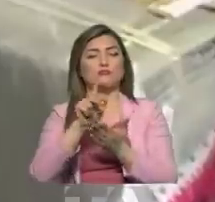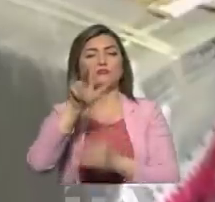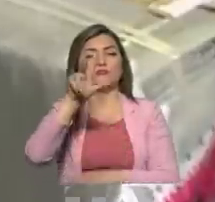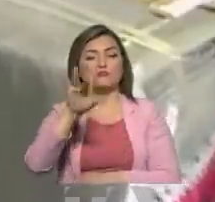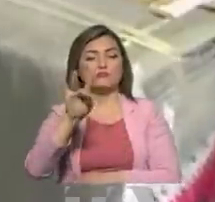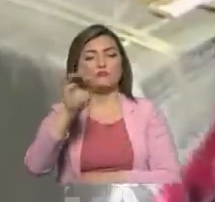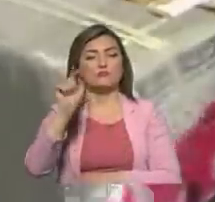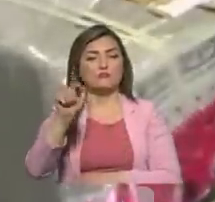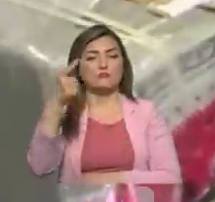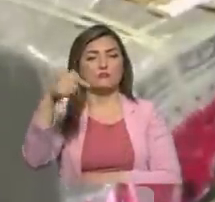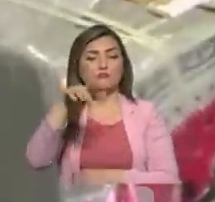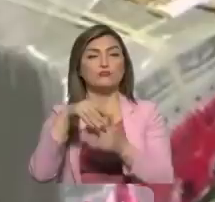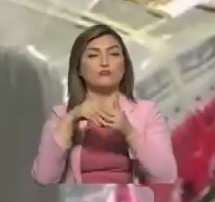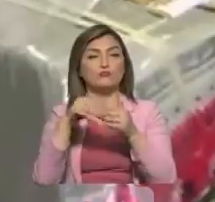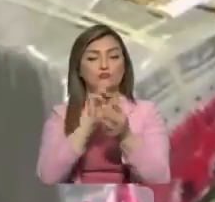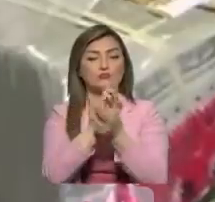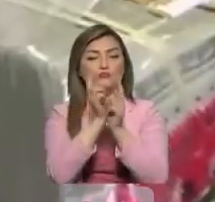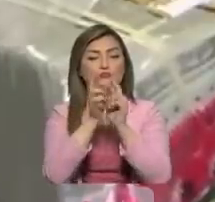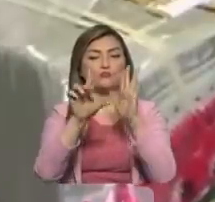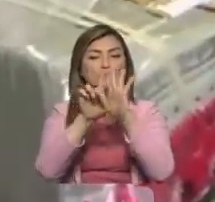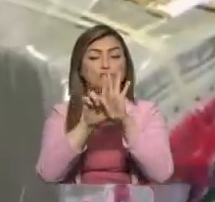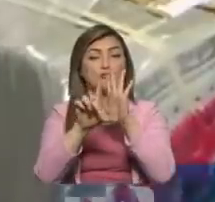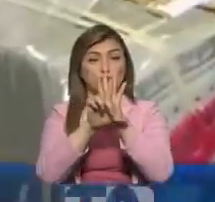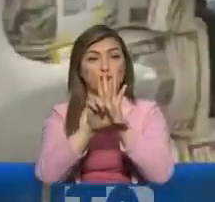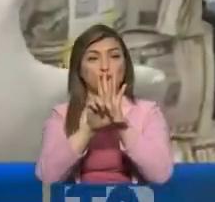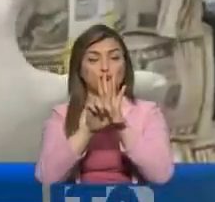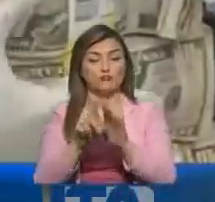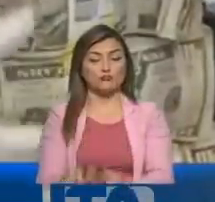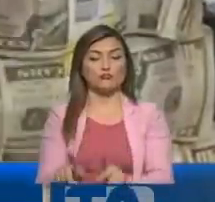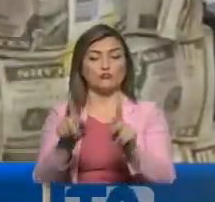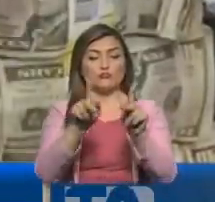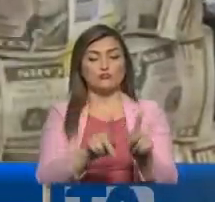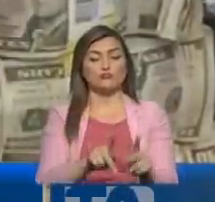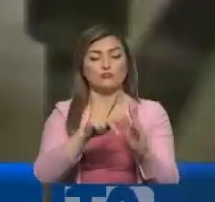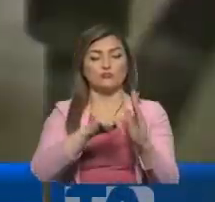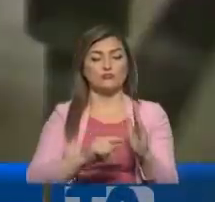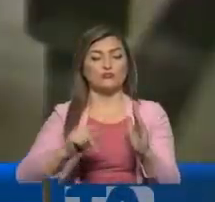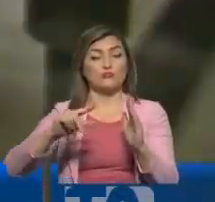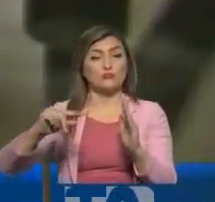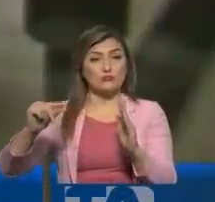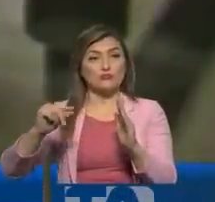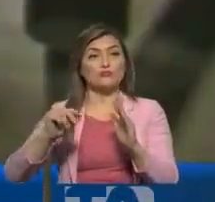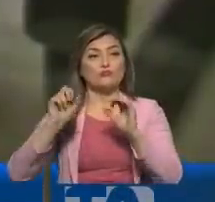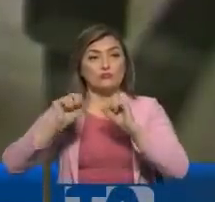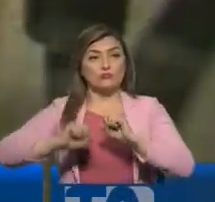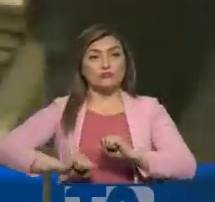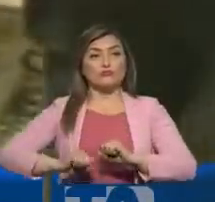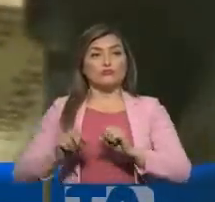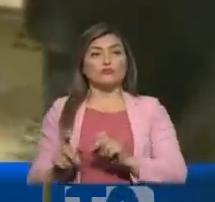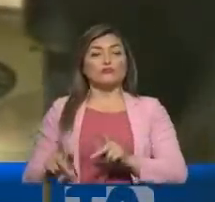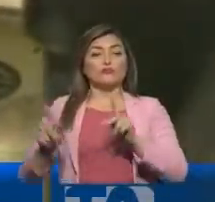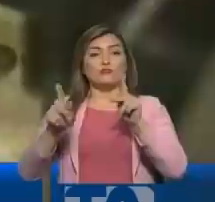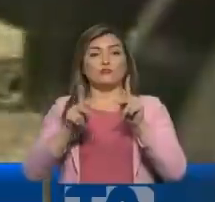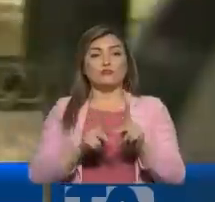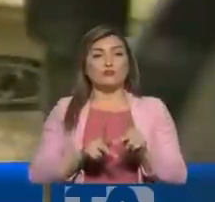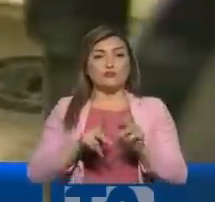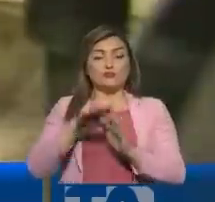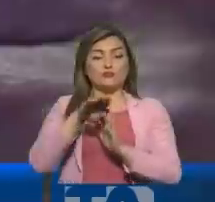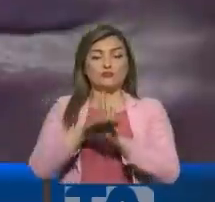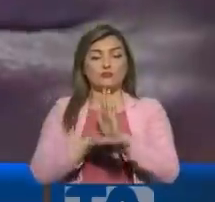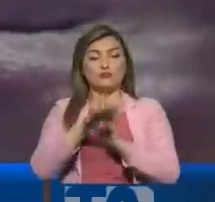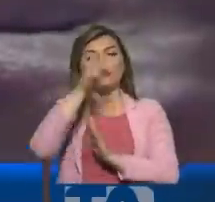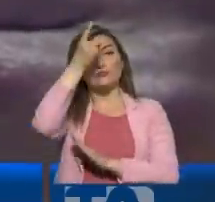Y que gracias a la reforma del Código Orgánico de Planificación y Finanzas, se pudo planificar la reducción